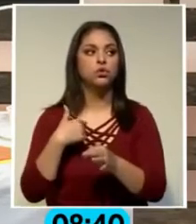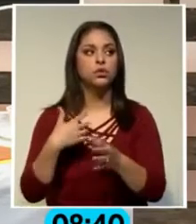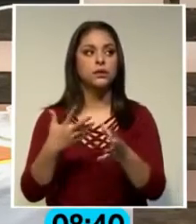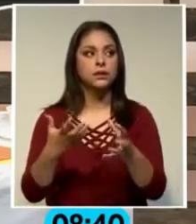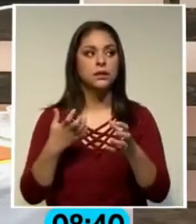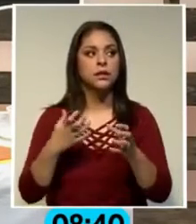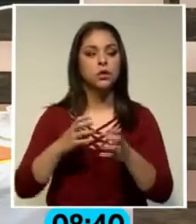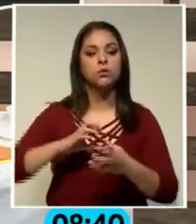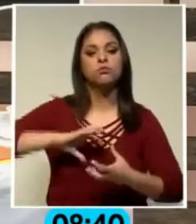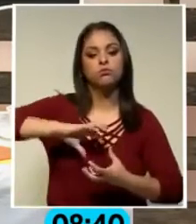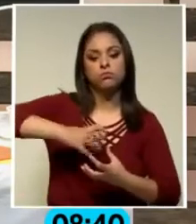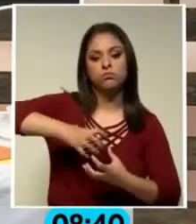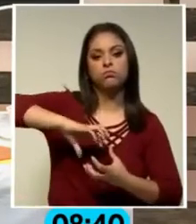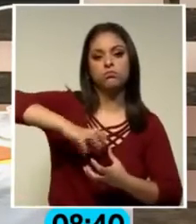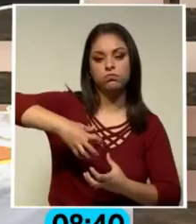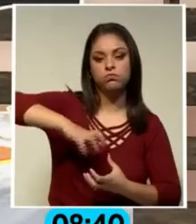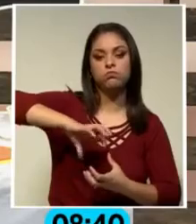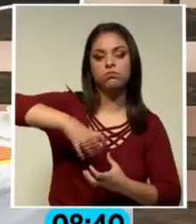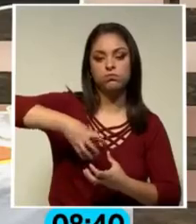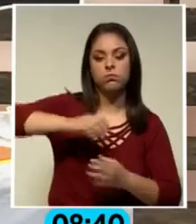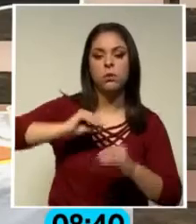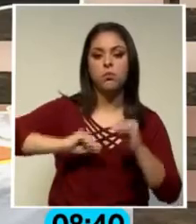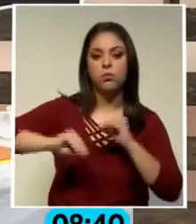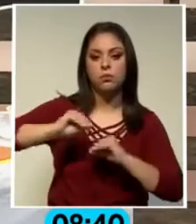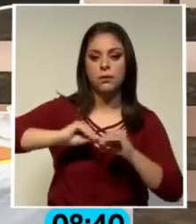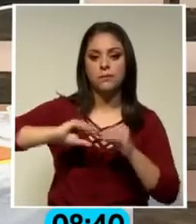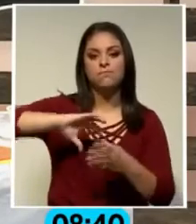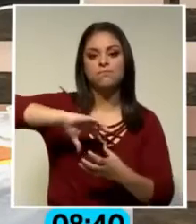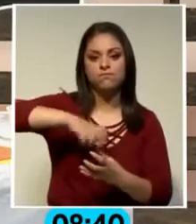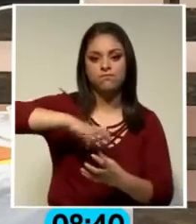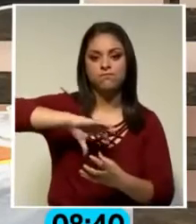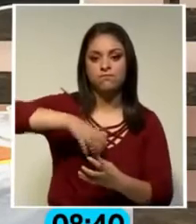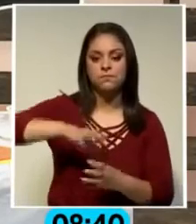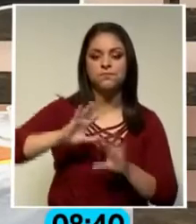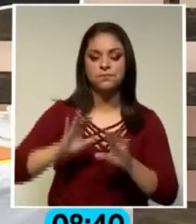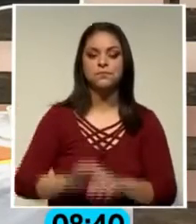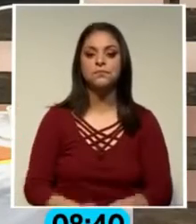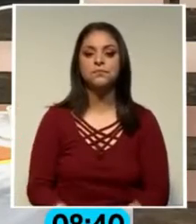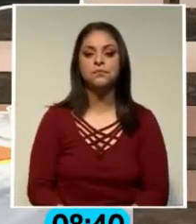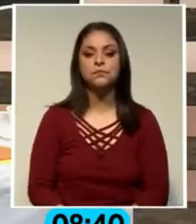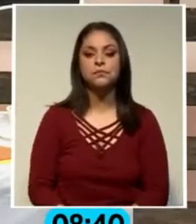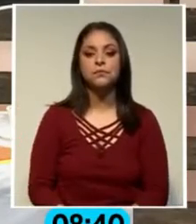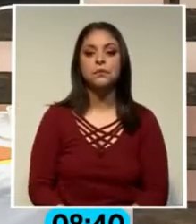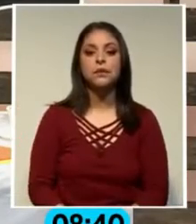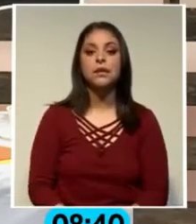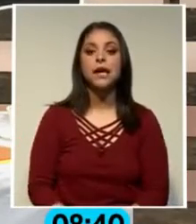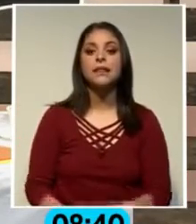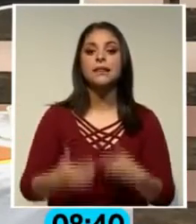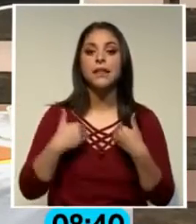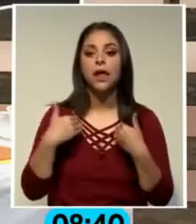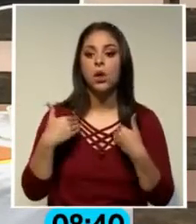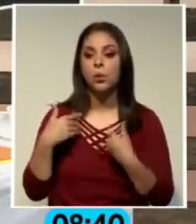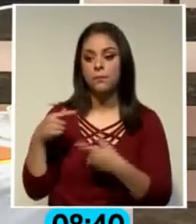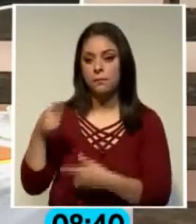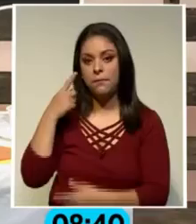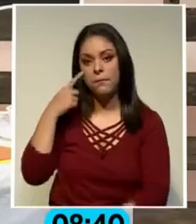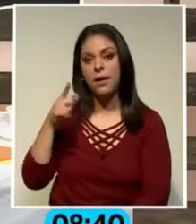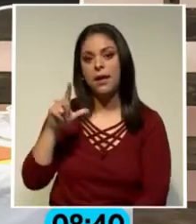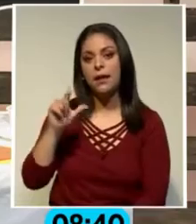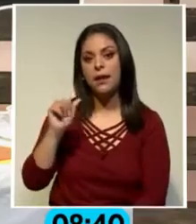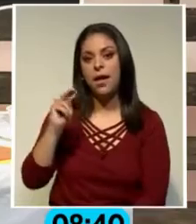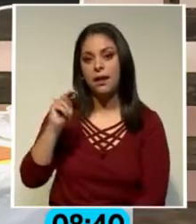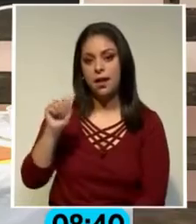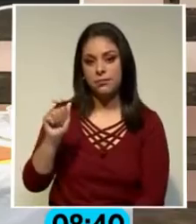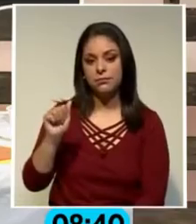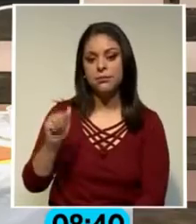haciendo el movimiento. El movimiento de tornillo. Muy bien, aquí yo tengo lana y aquí tengo mi